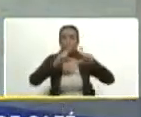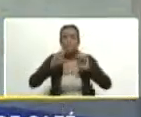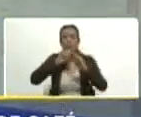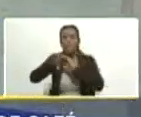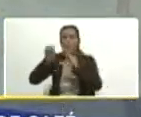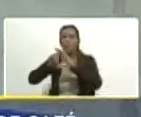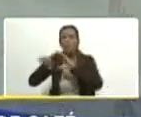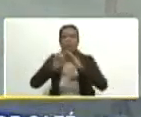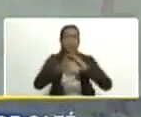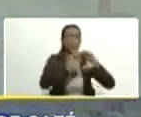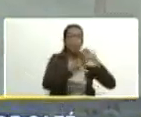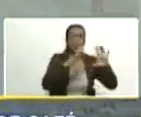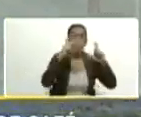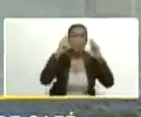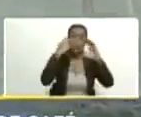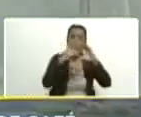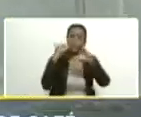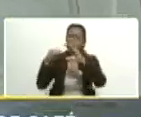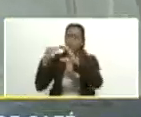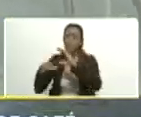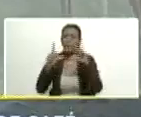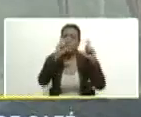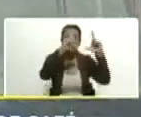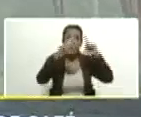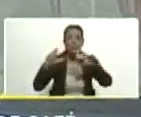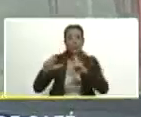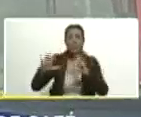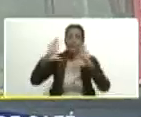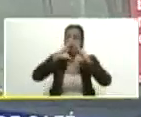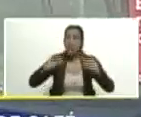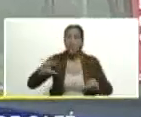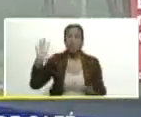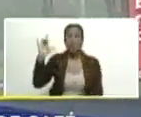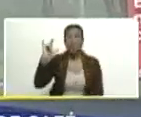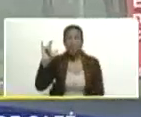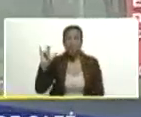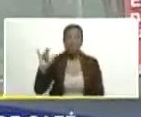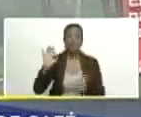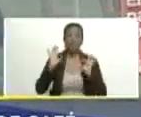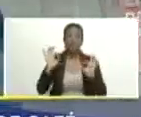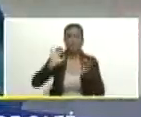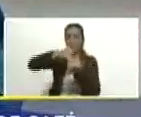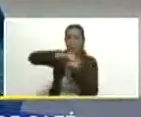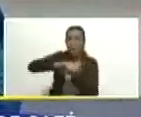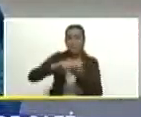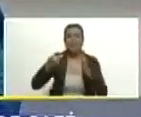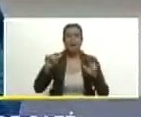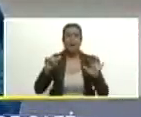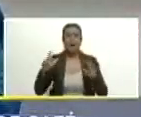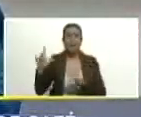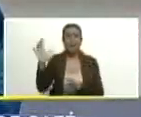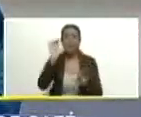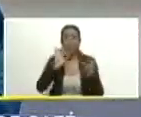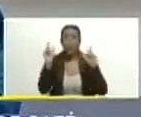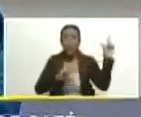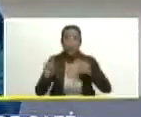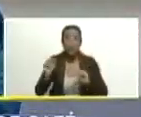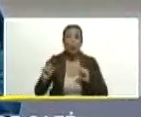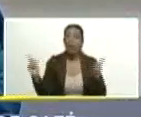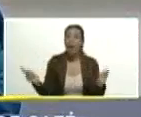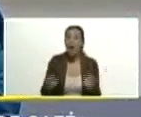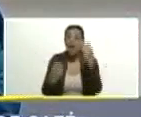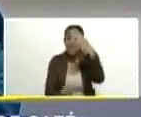difundiendo fuertemente todo este fenómeno maravilloso del resurgir del café